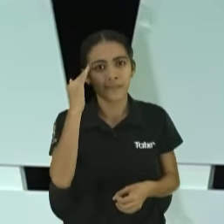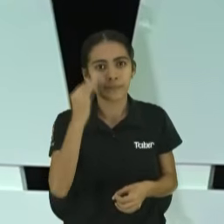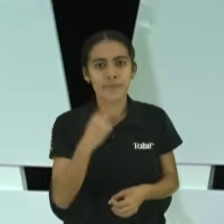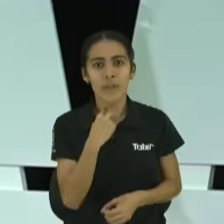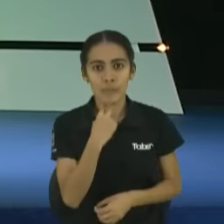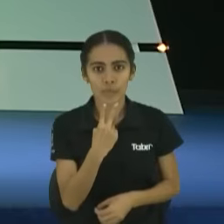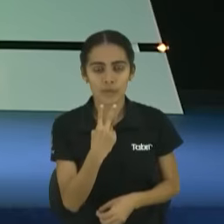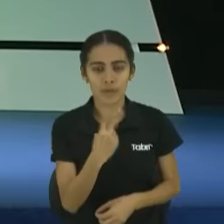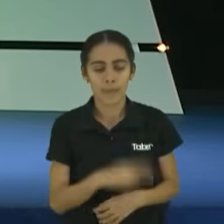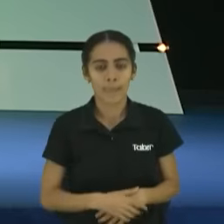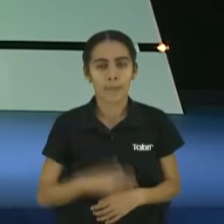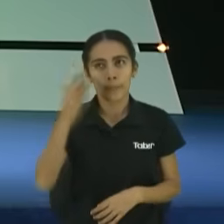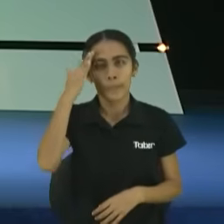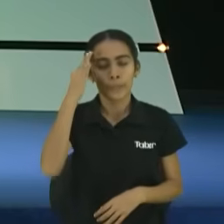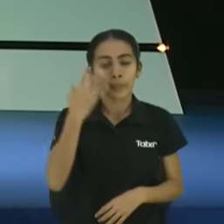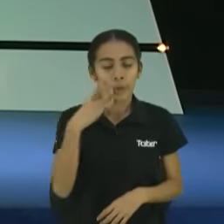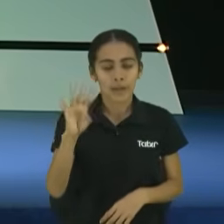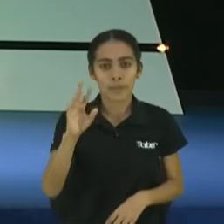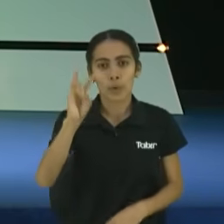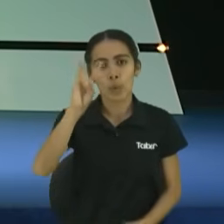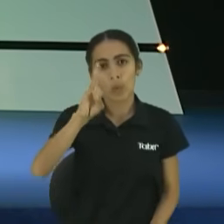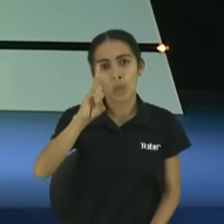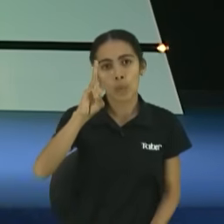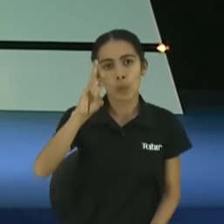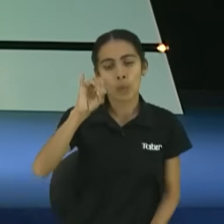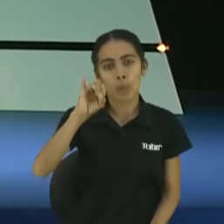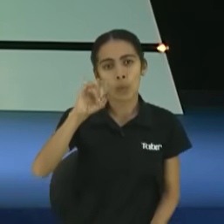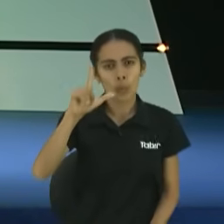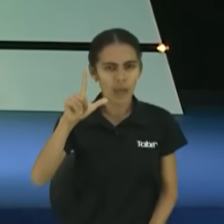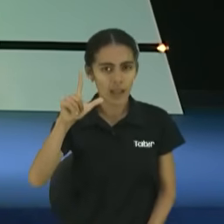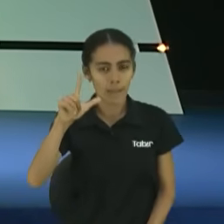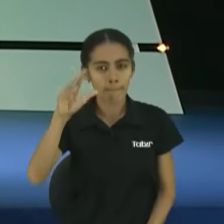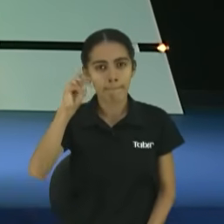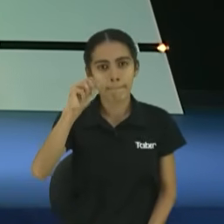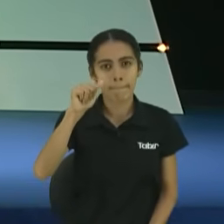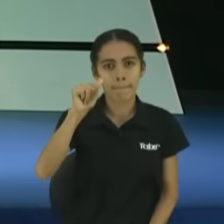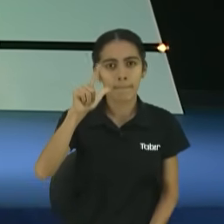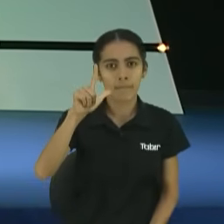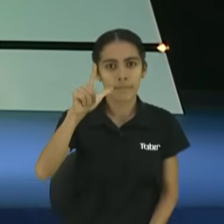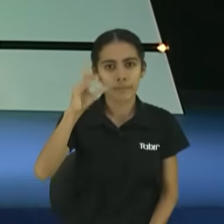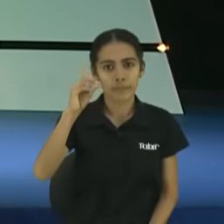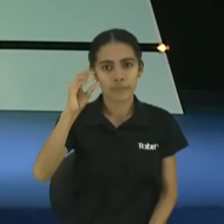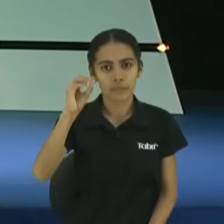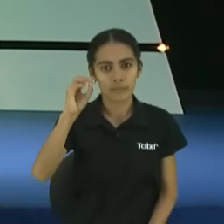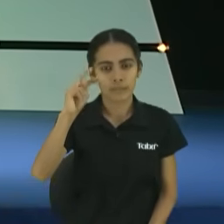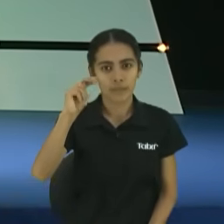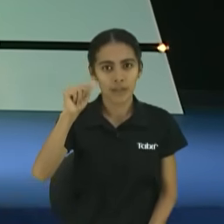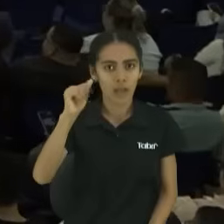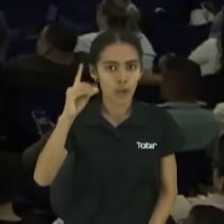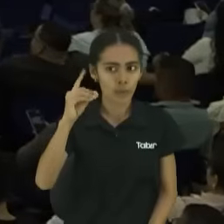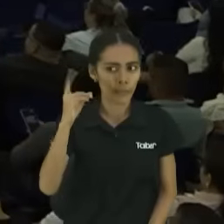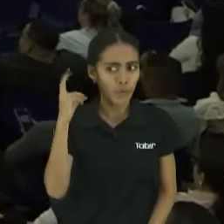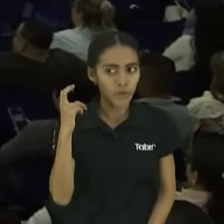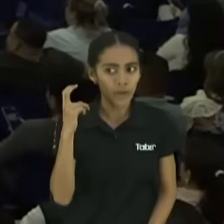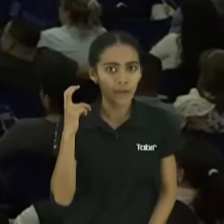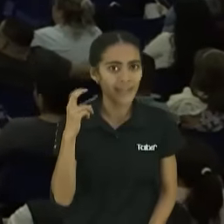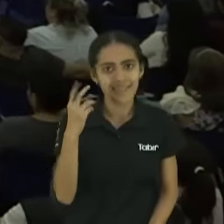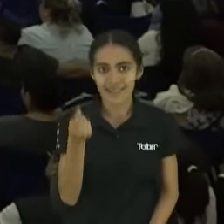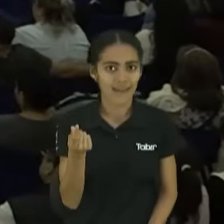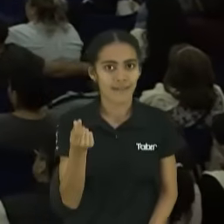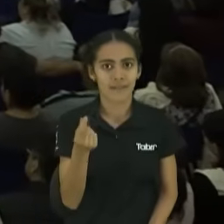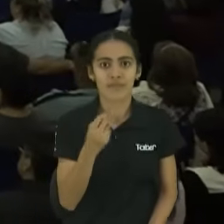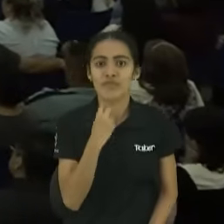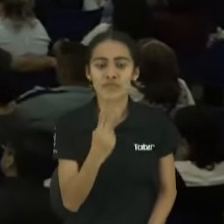se recuerda de don Willy Maldonado? Ok. Usted sabe cuando la publicidad la ha grabado don Willy Maldonado. Va, salgámonos del